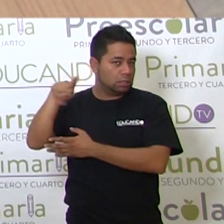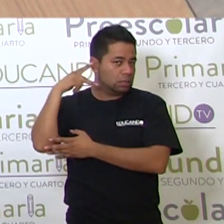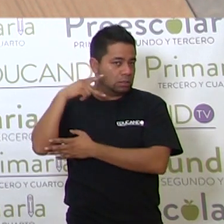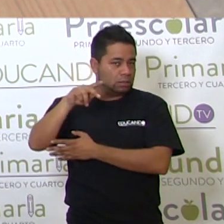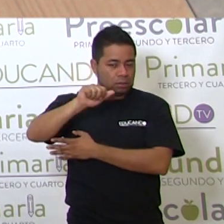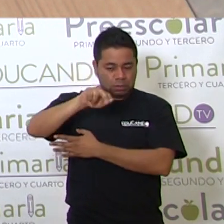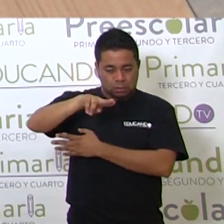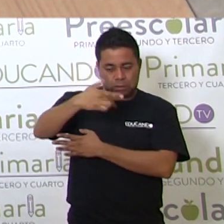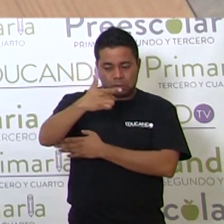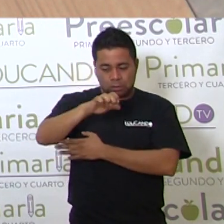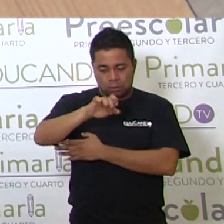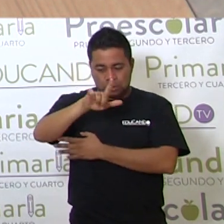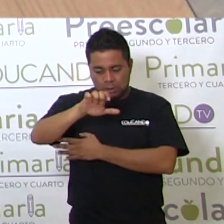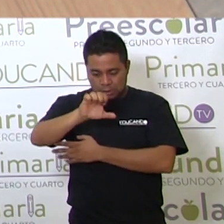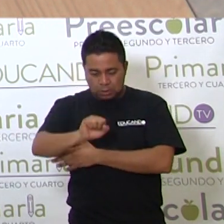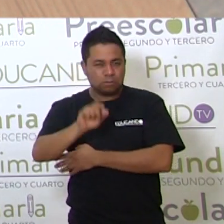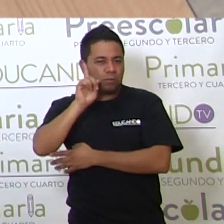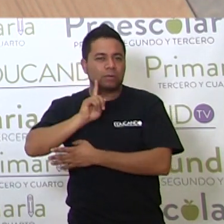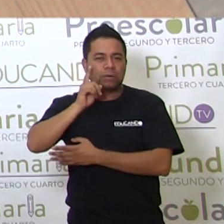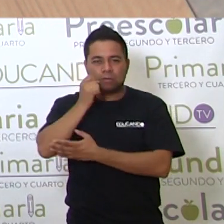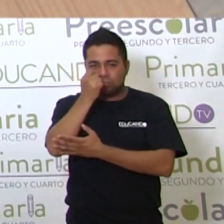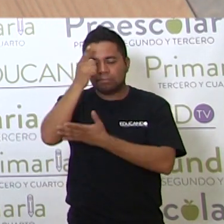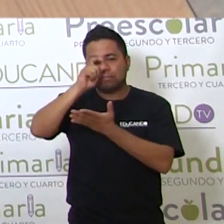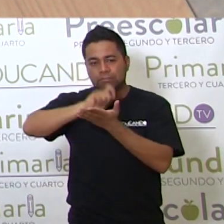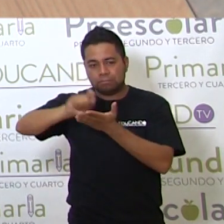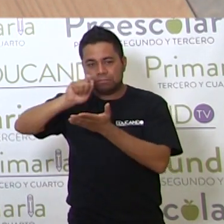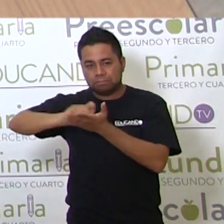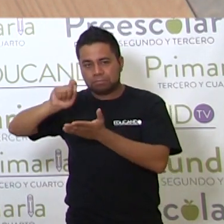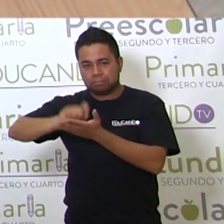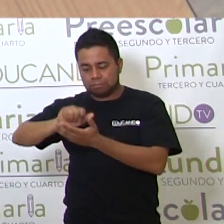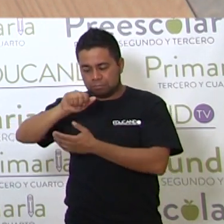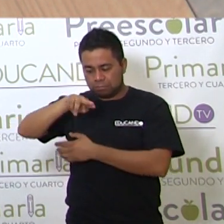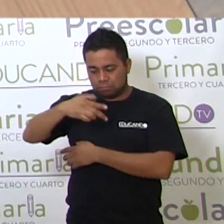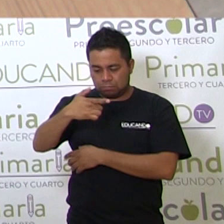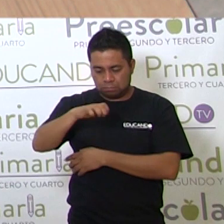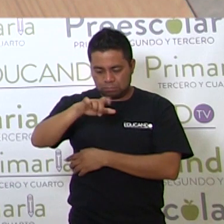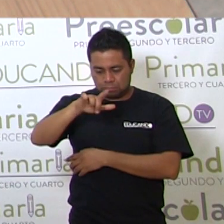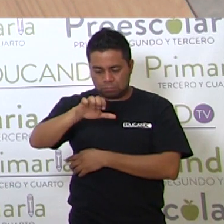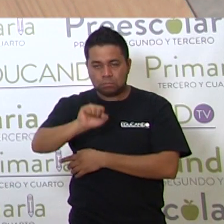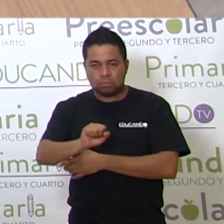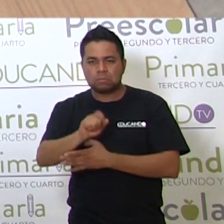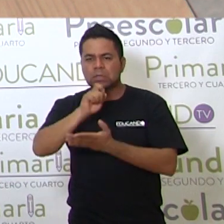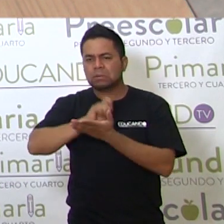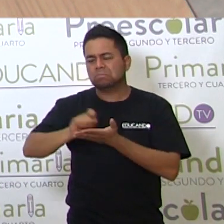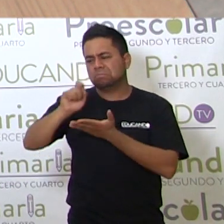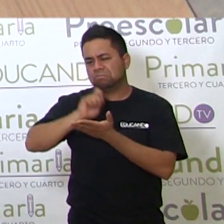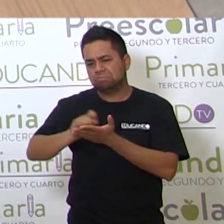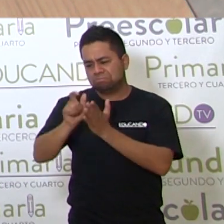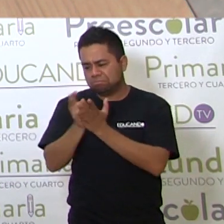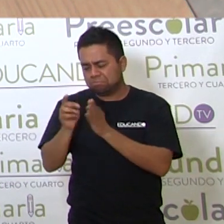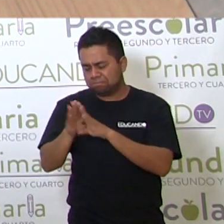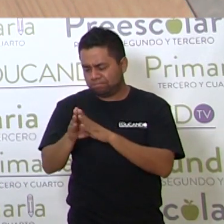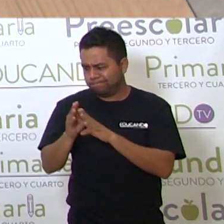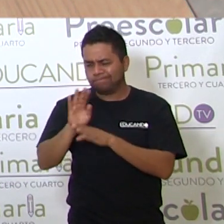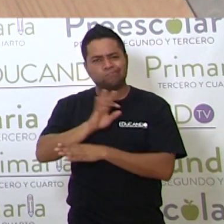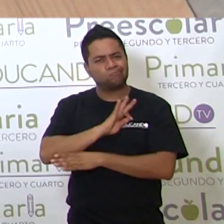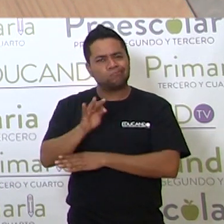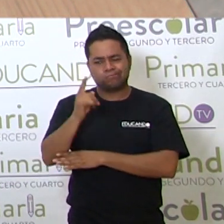Ángeles Mastretta. Ángeles Mastretta escribió este libro hace como 20